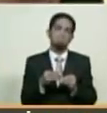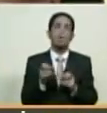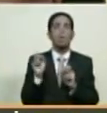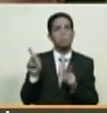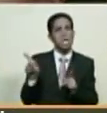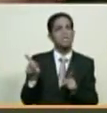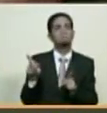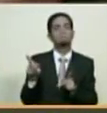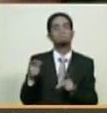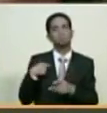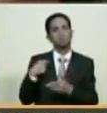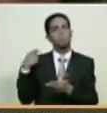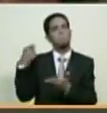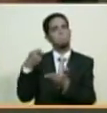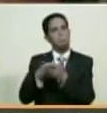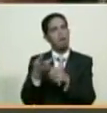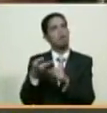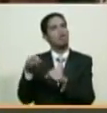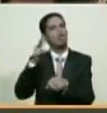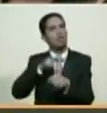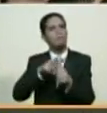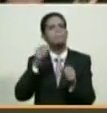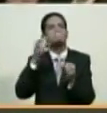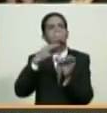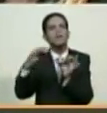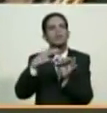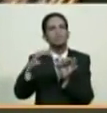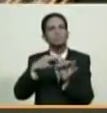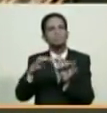los salarios. Quiere decir que la gente,